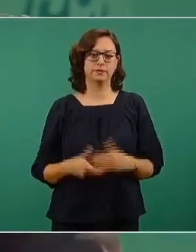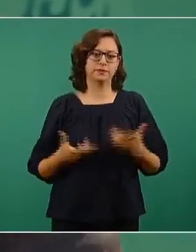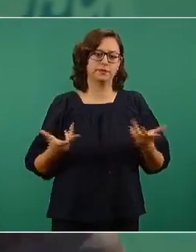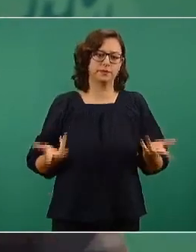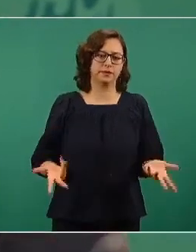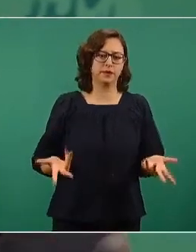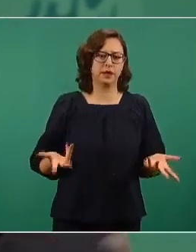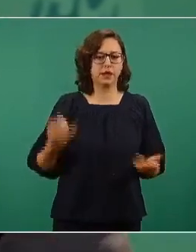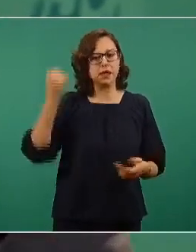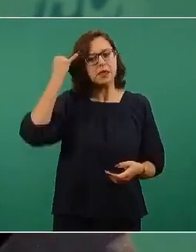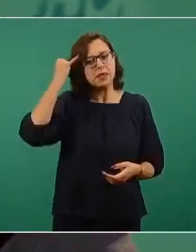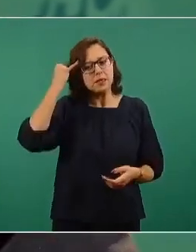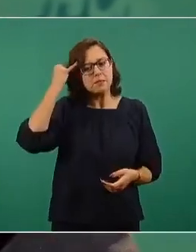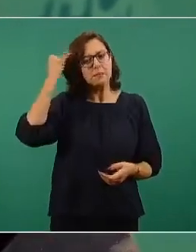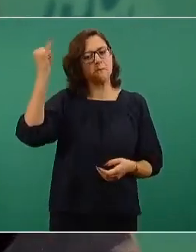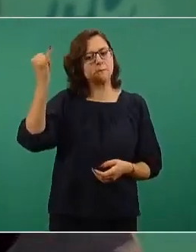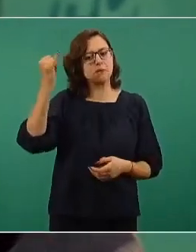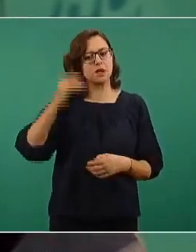Imagínense esto.